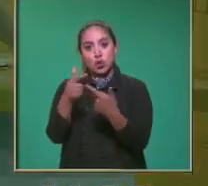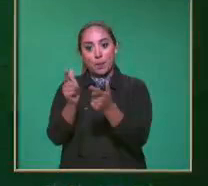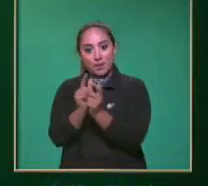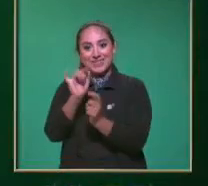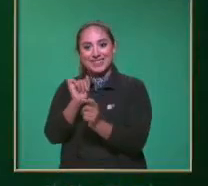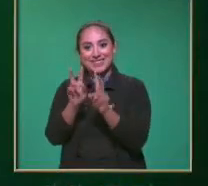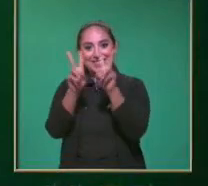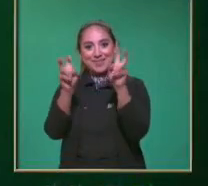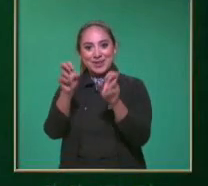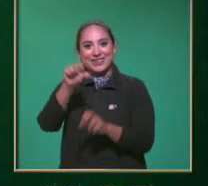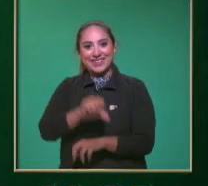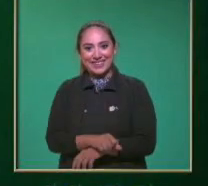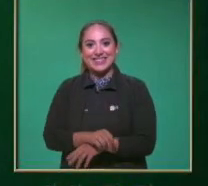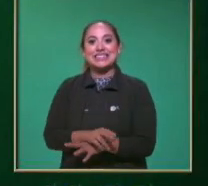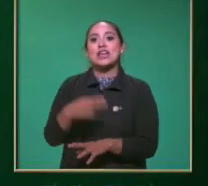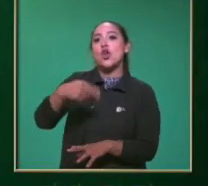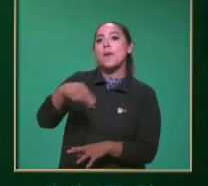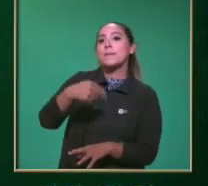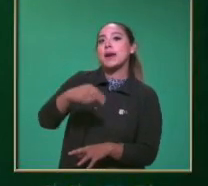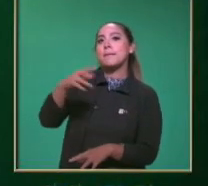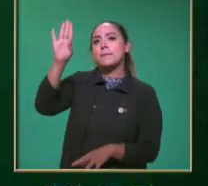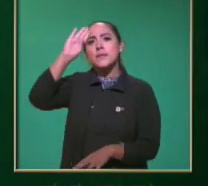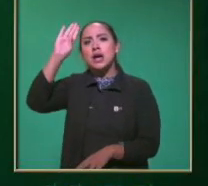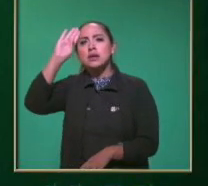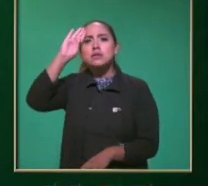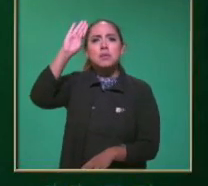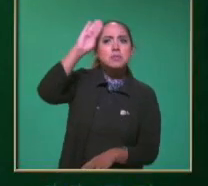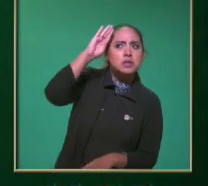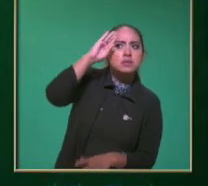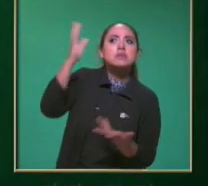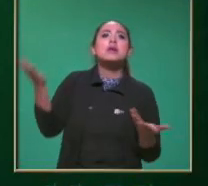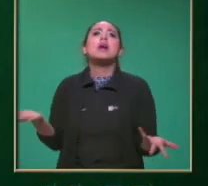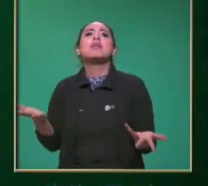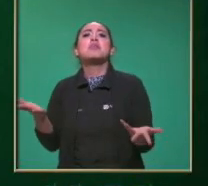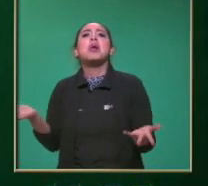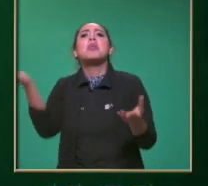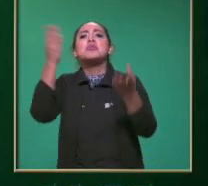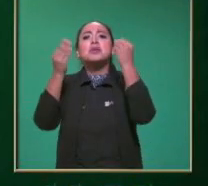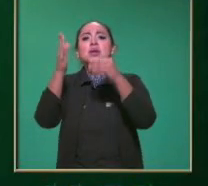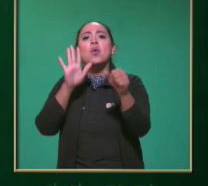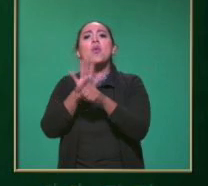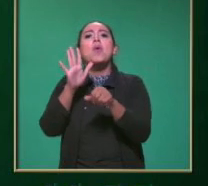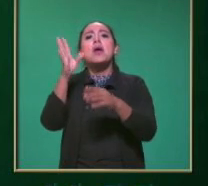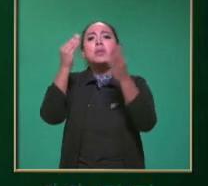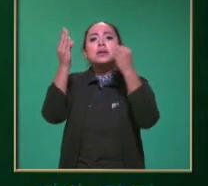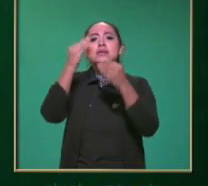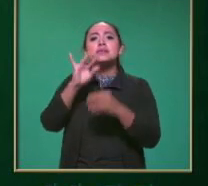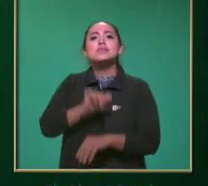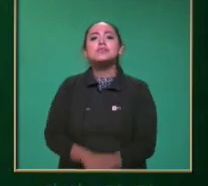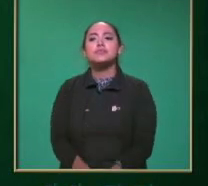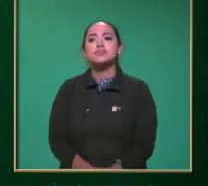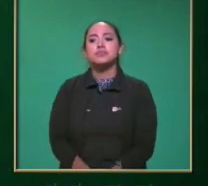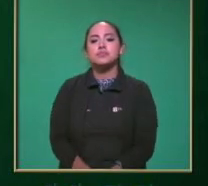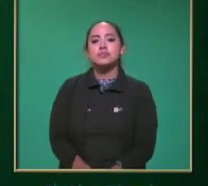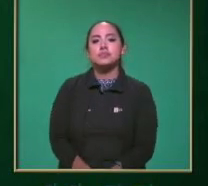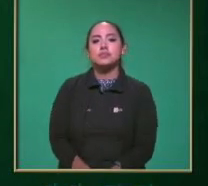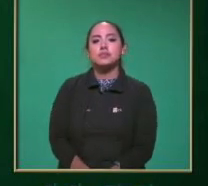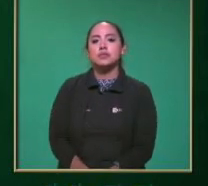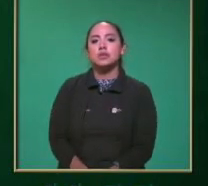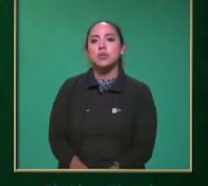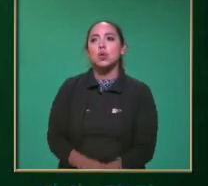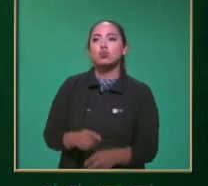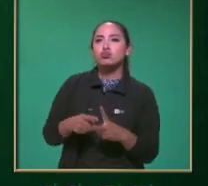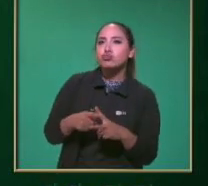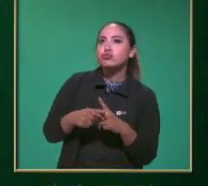de hoy se llama Piensa, piensa. Pero, ¿qué es lo que vamos a aprender? ¿Cuál es el aprendizaje esperado, maestra? Calcula